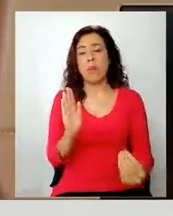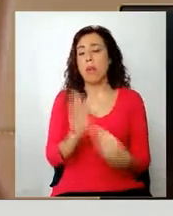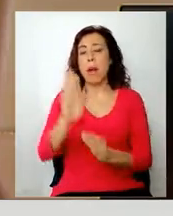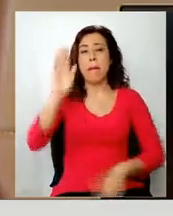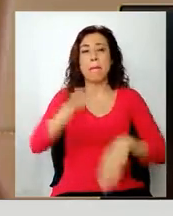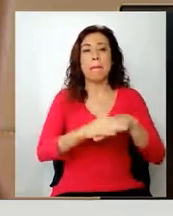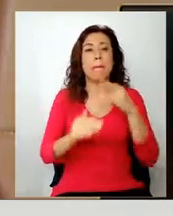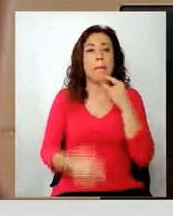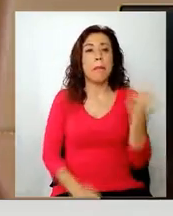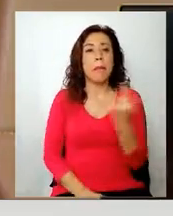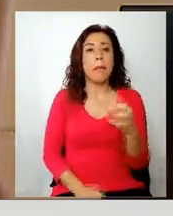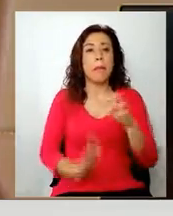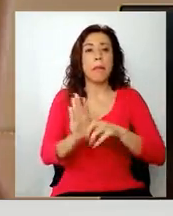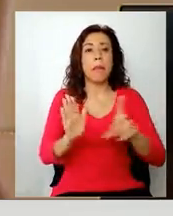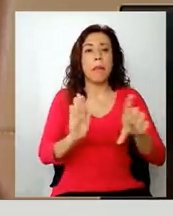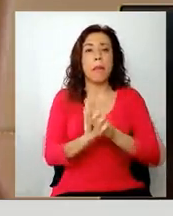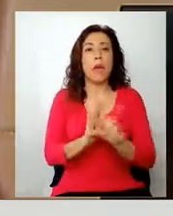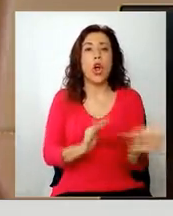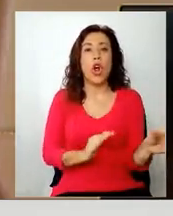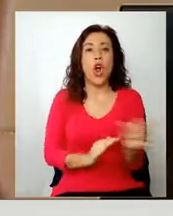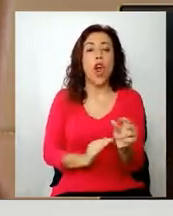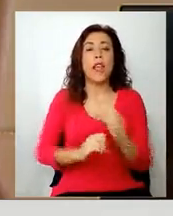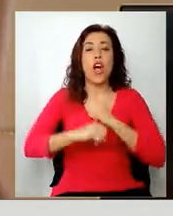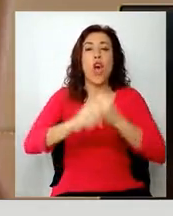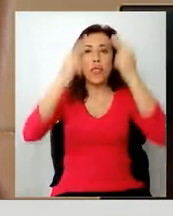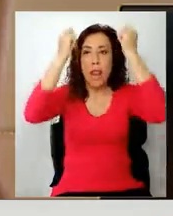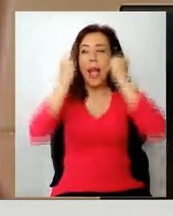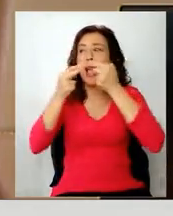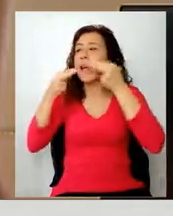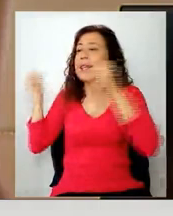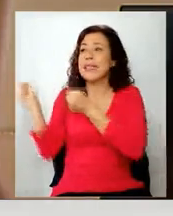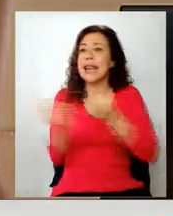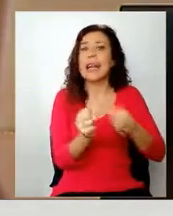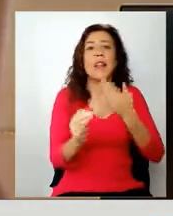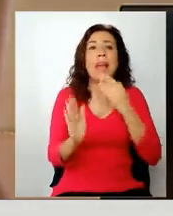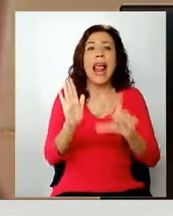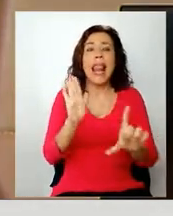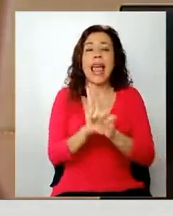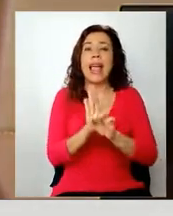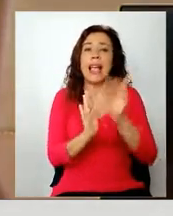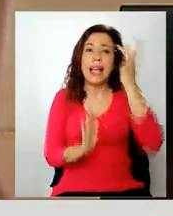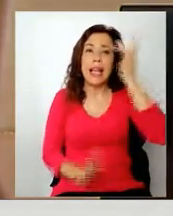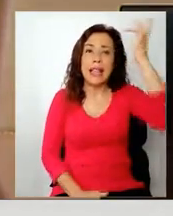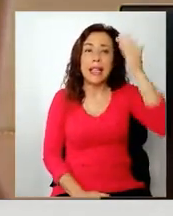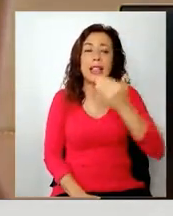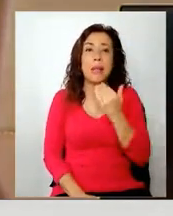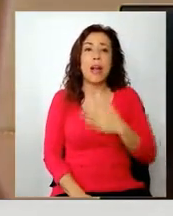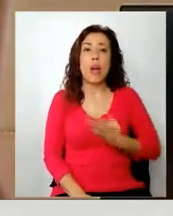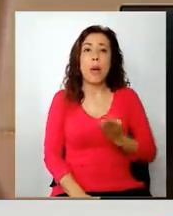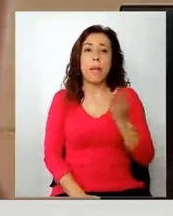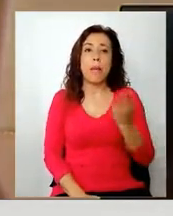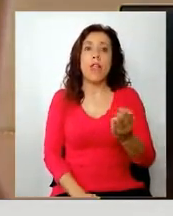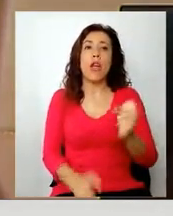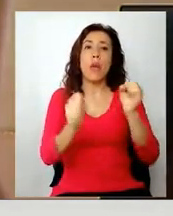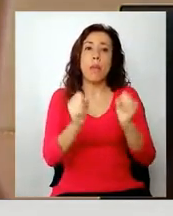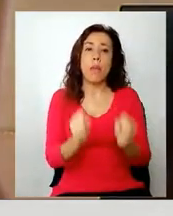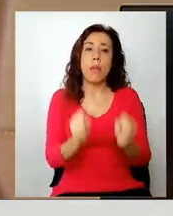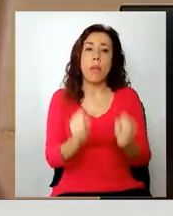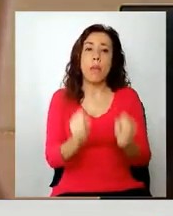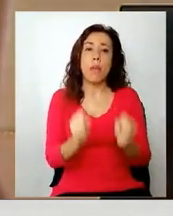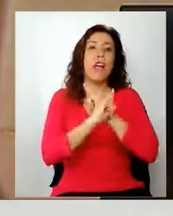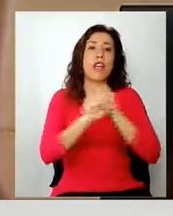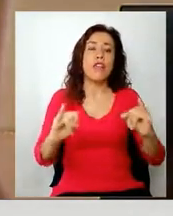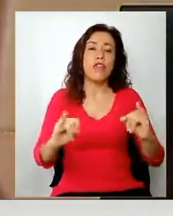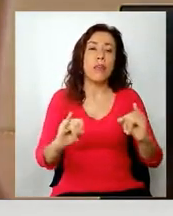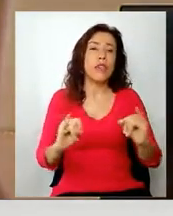de ley corta antiterrorista y a la ley de inteligencia también Solicito que se pueda entregar información detallada